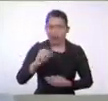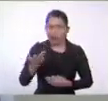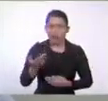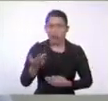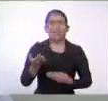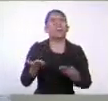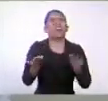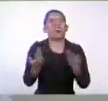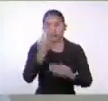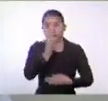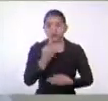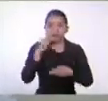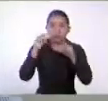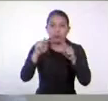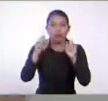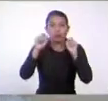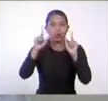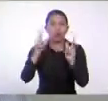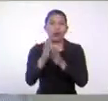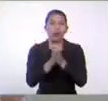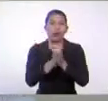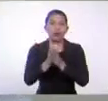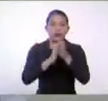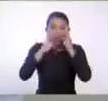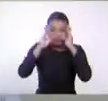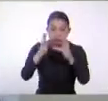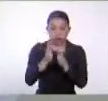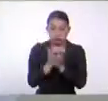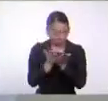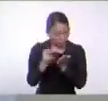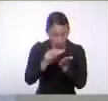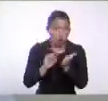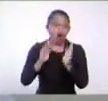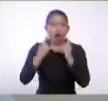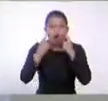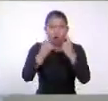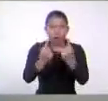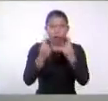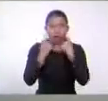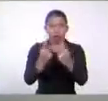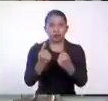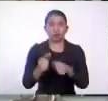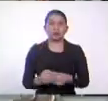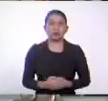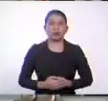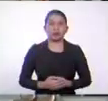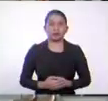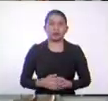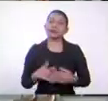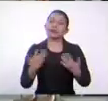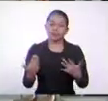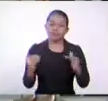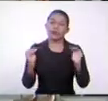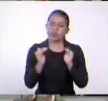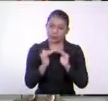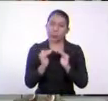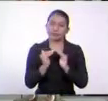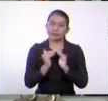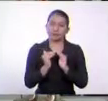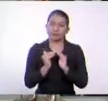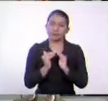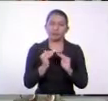sorprender y entretener al lector o espectador. Pero también buscan hacer